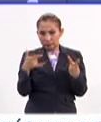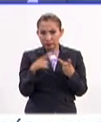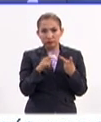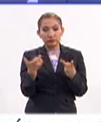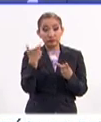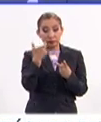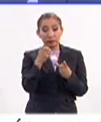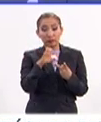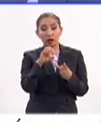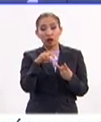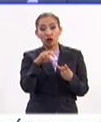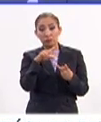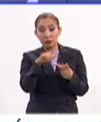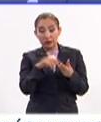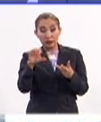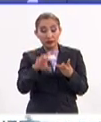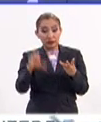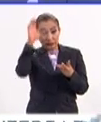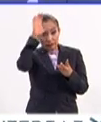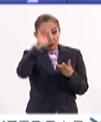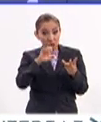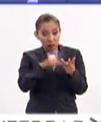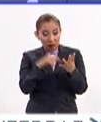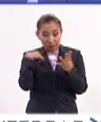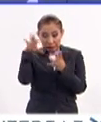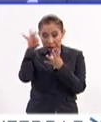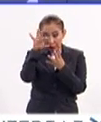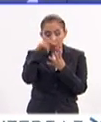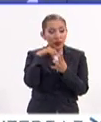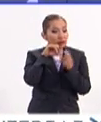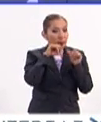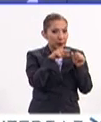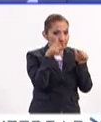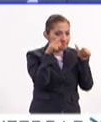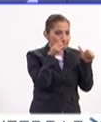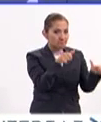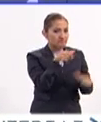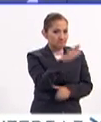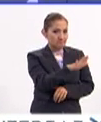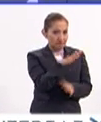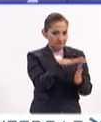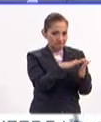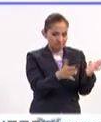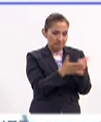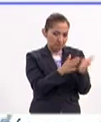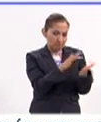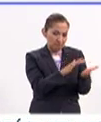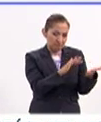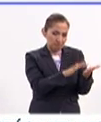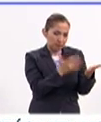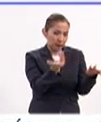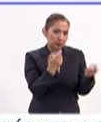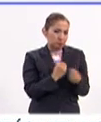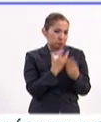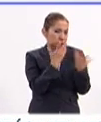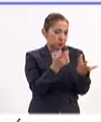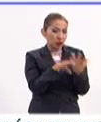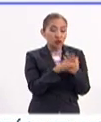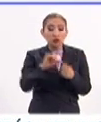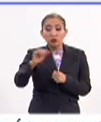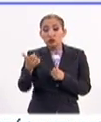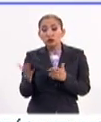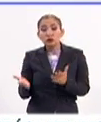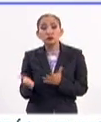historia, en economía, en ciencias sociales, sin descuidar la parte propiamente literaria, y después pues el gran impulso que